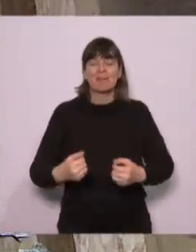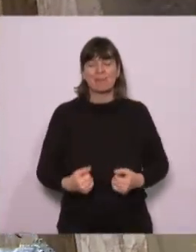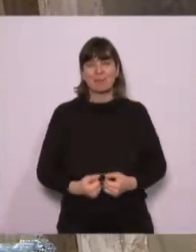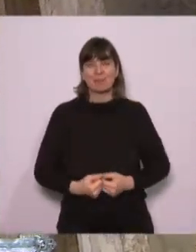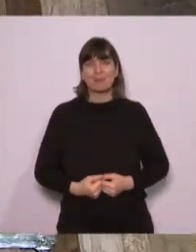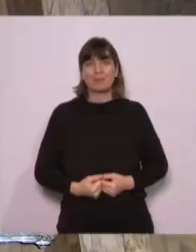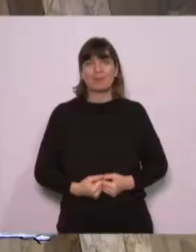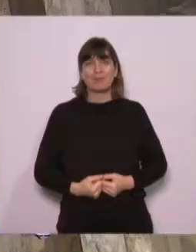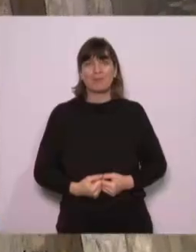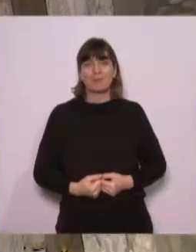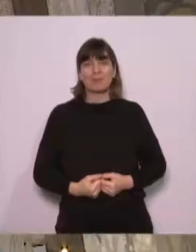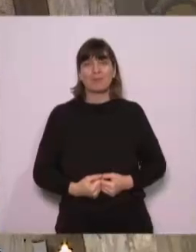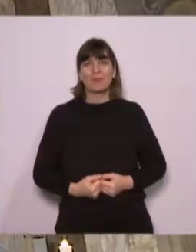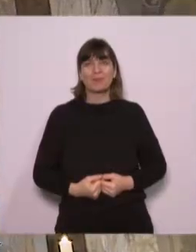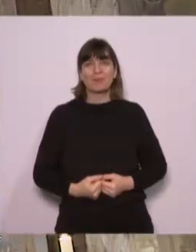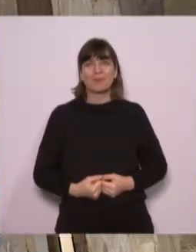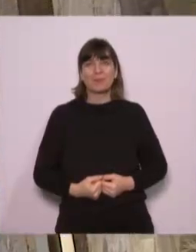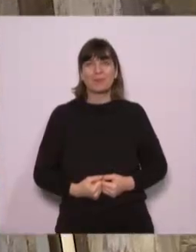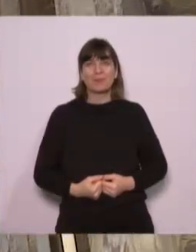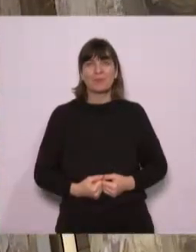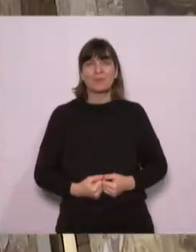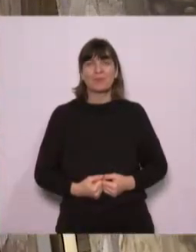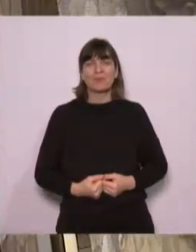eligió como